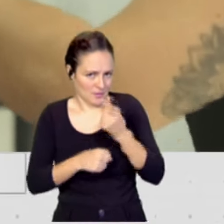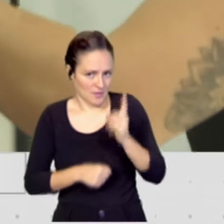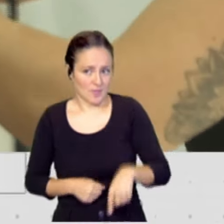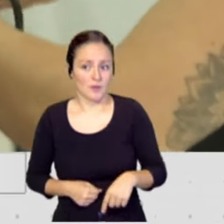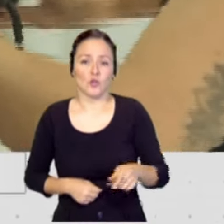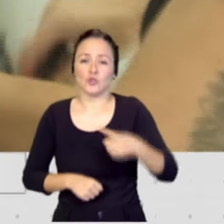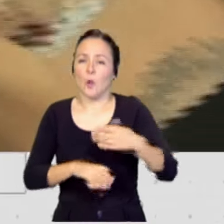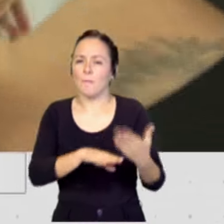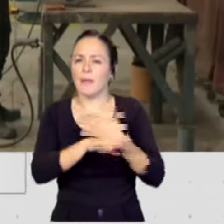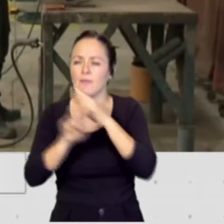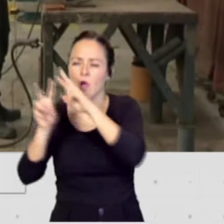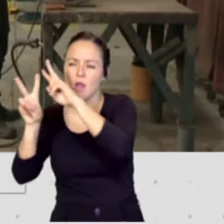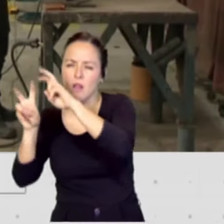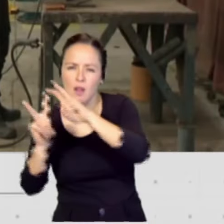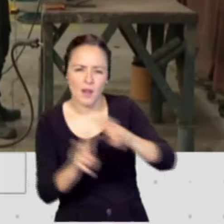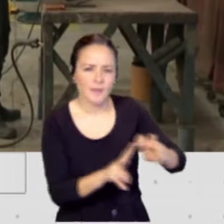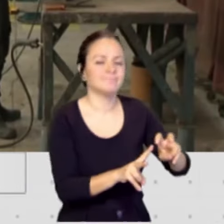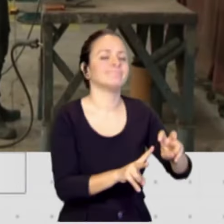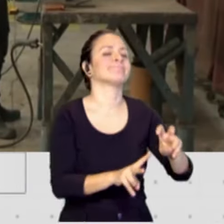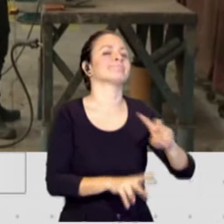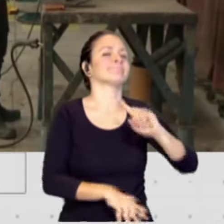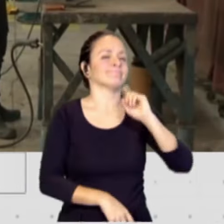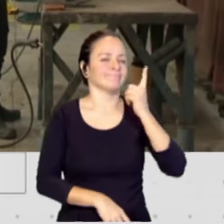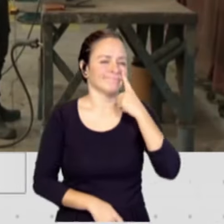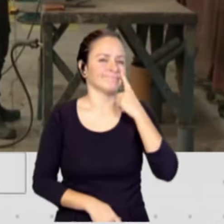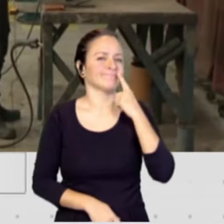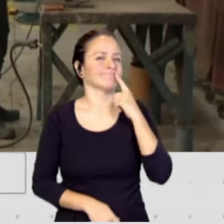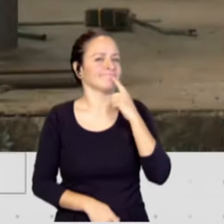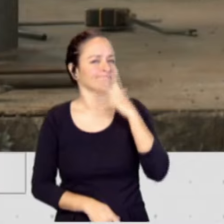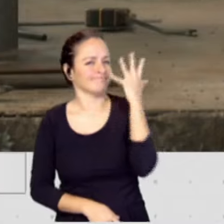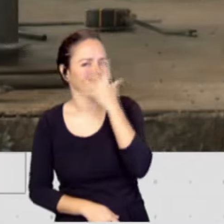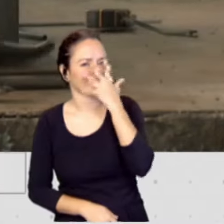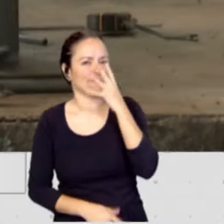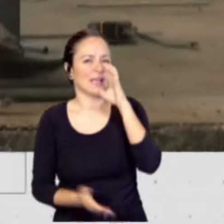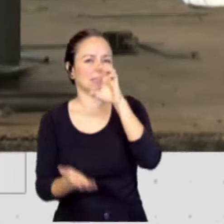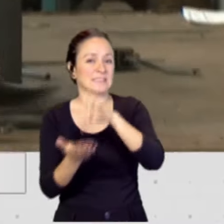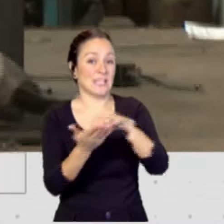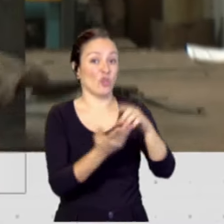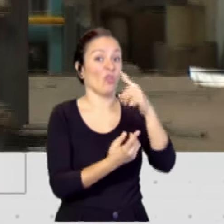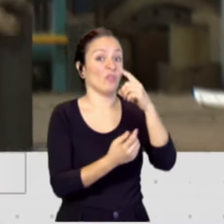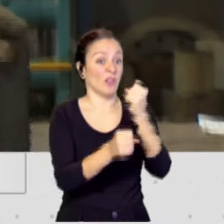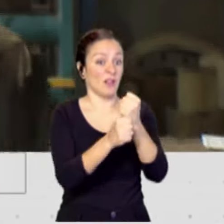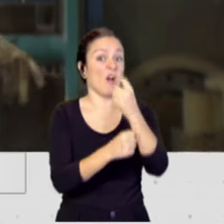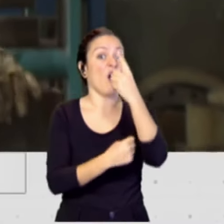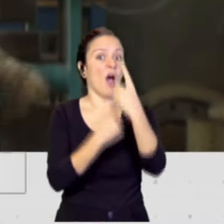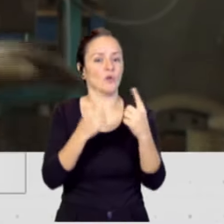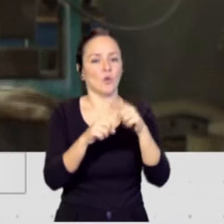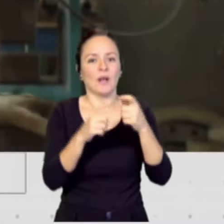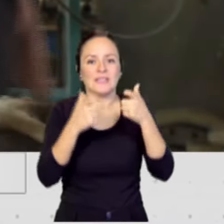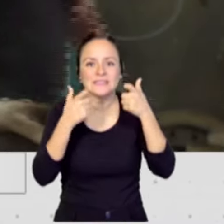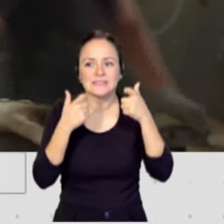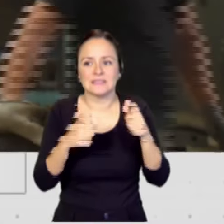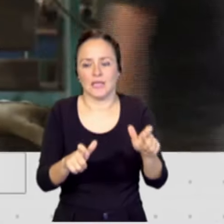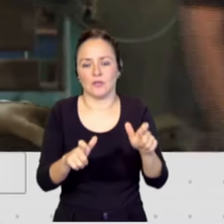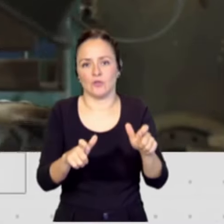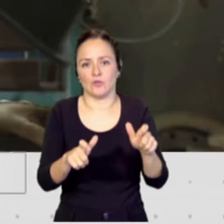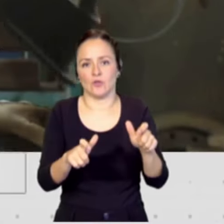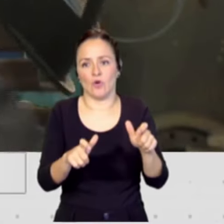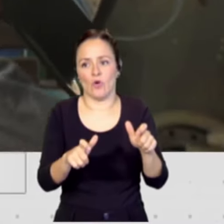que realiza la policía eh tenemos indicios de que determinados centros de trabajo en este caso fueron sectores de eh